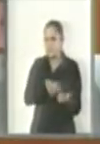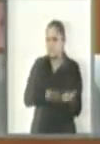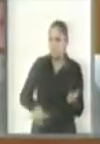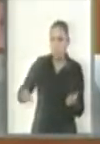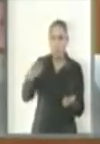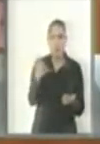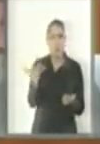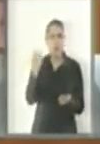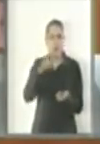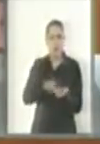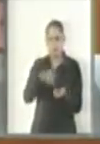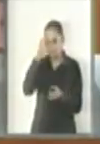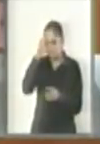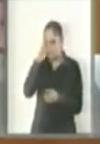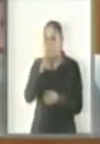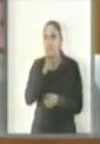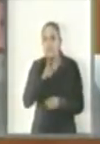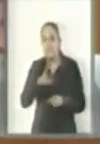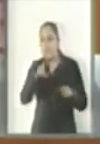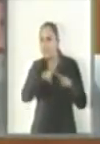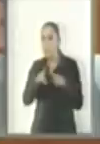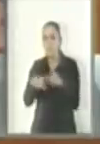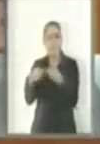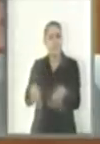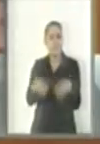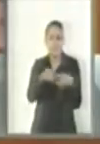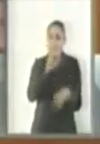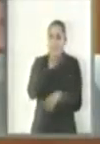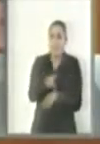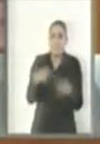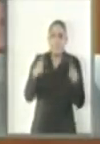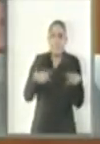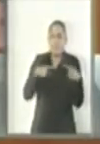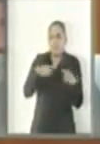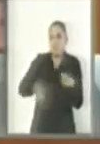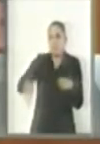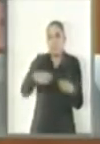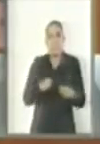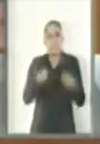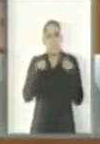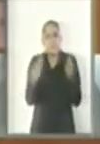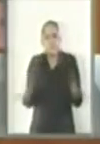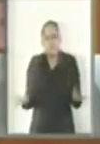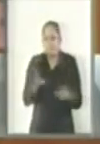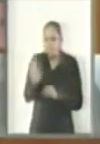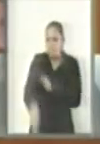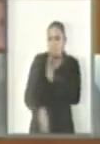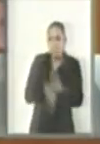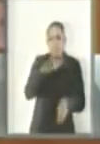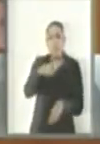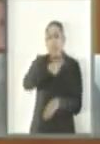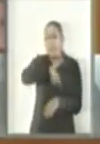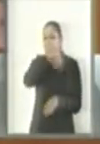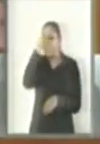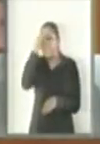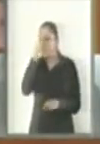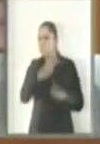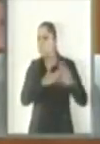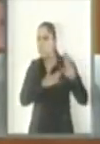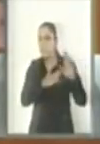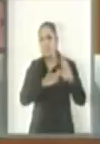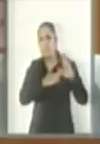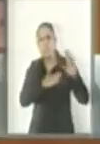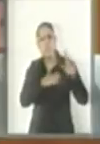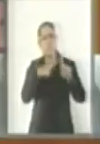poco, costó vidas y sacrificio para los mexicanos pese a los beneficios que se prometieron y se